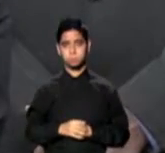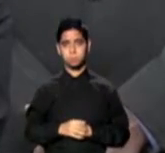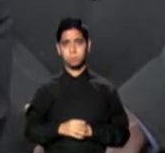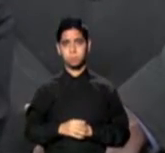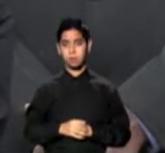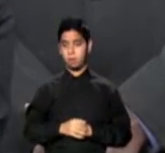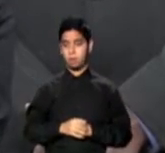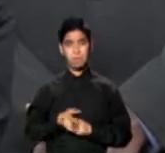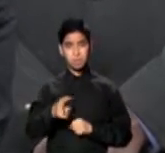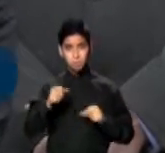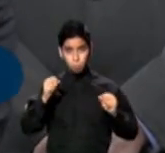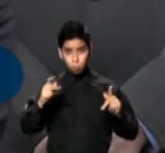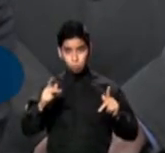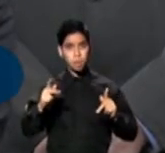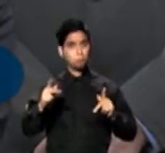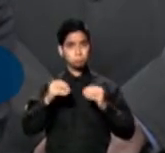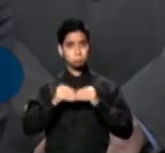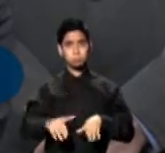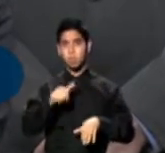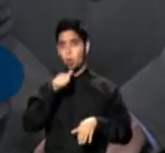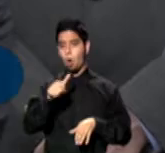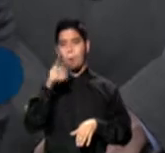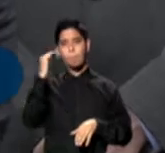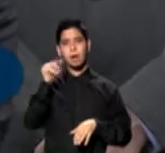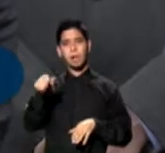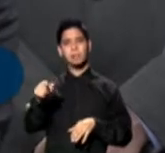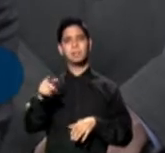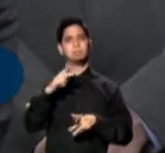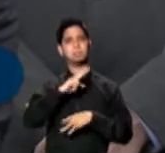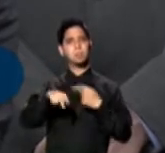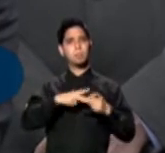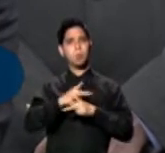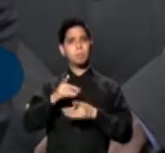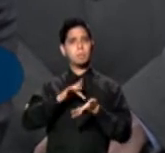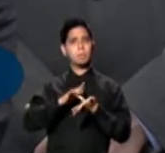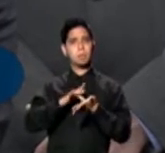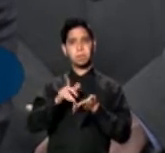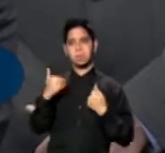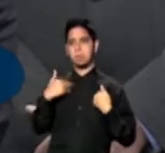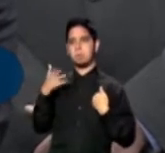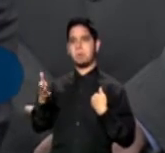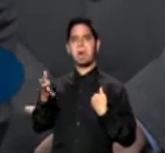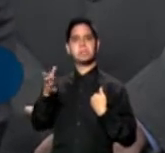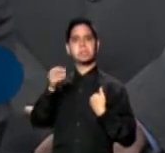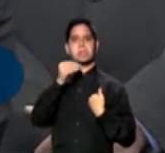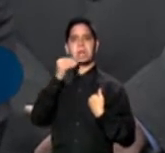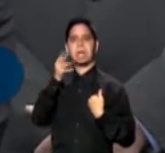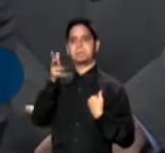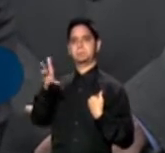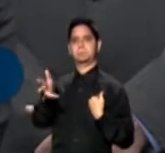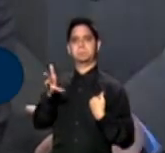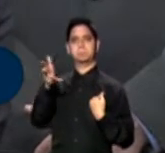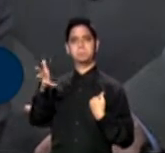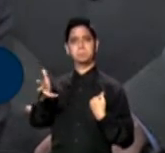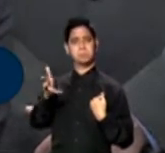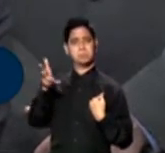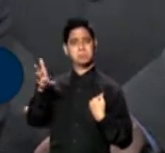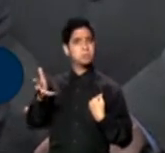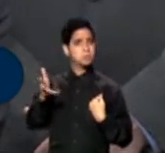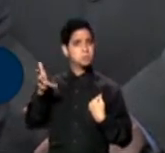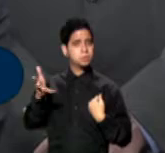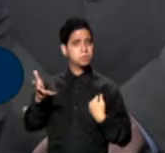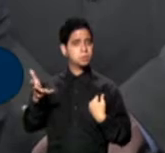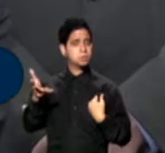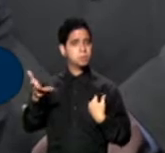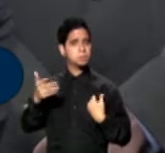pasar esta oportunidad, porque de esos medicamentos muchas veces los tenemos ahí en nuestro botiquín, en nuestras